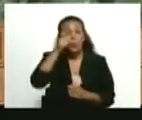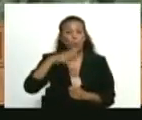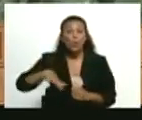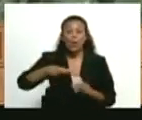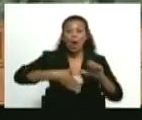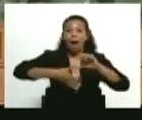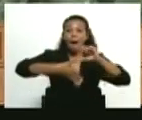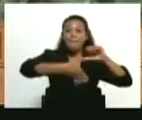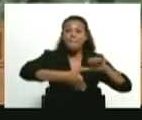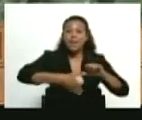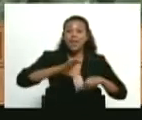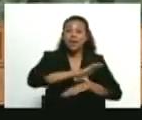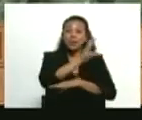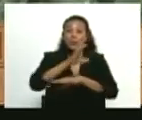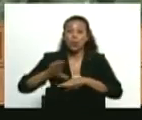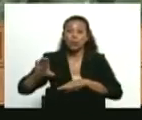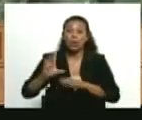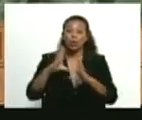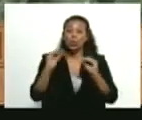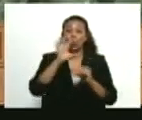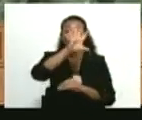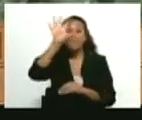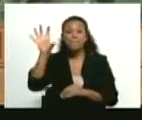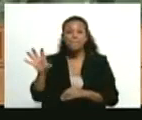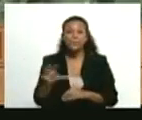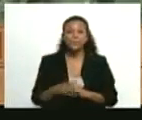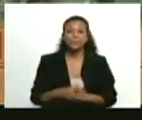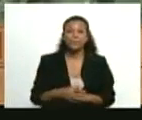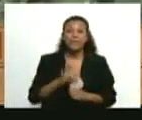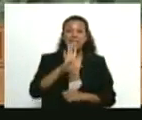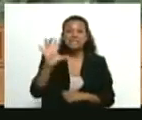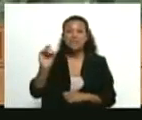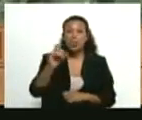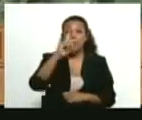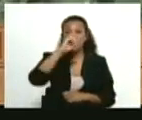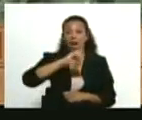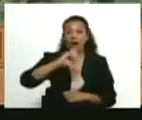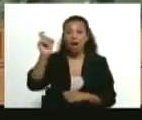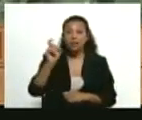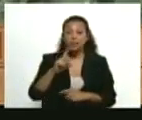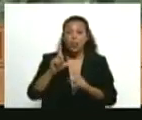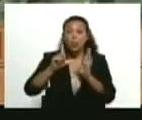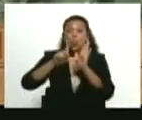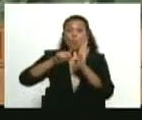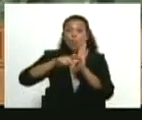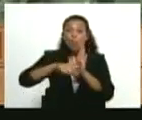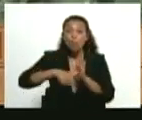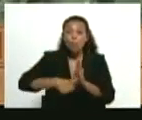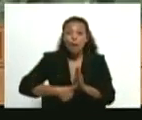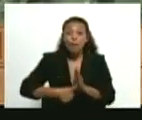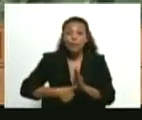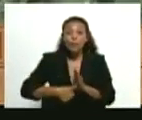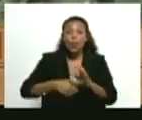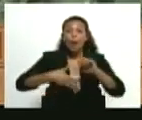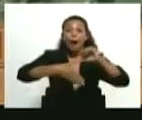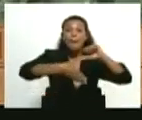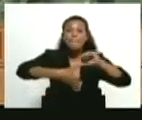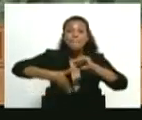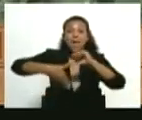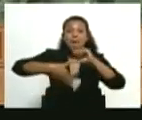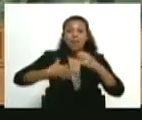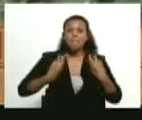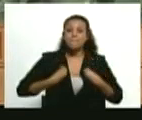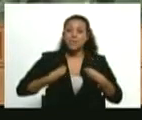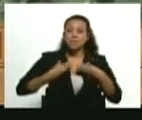de América Latina y el Caribe y por los pueblos del mundo. 50 años después, nuestra América está